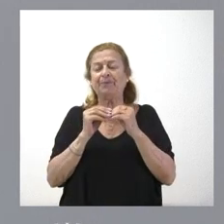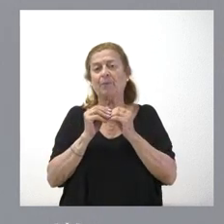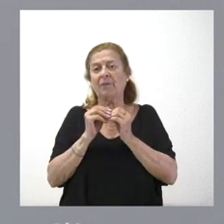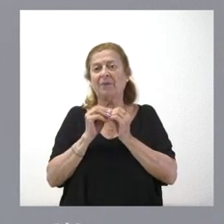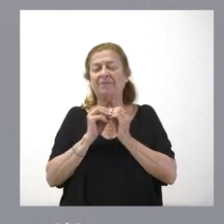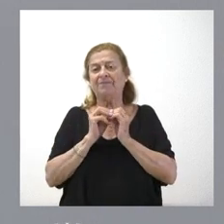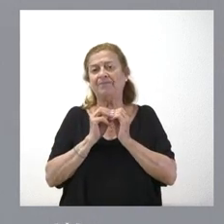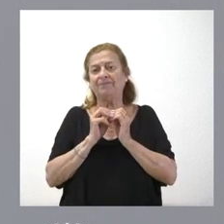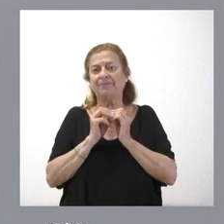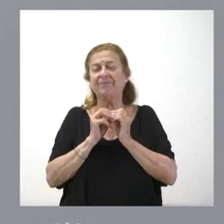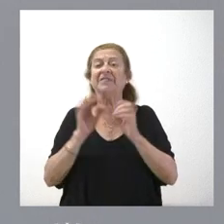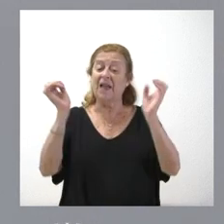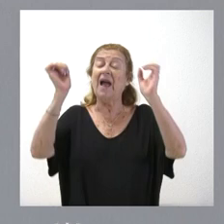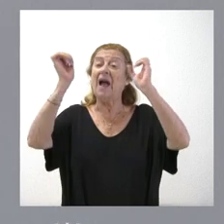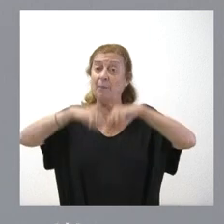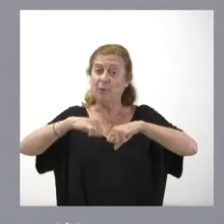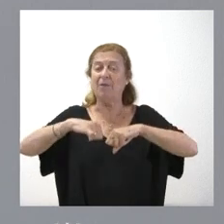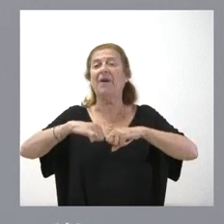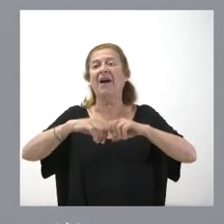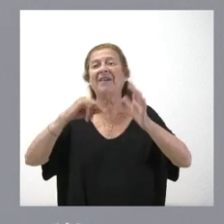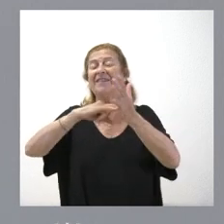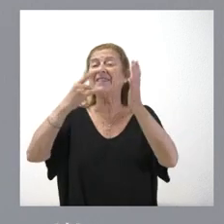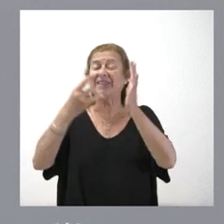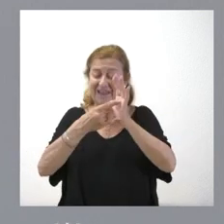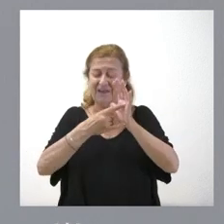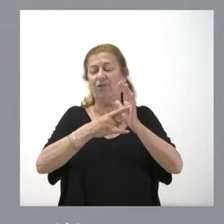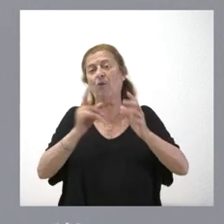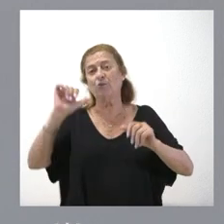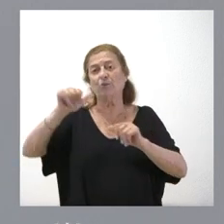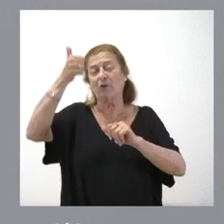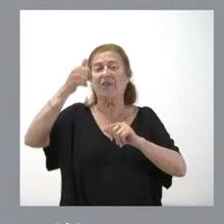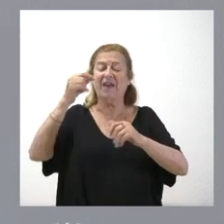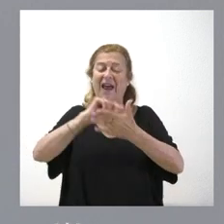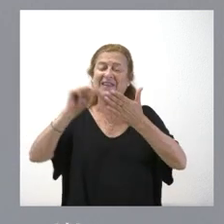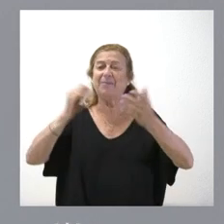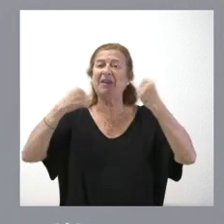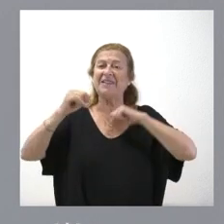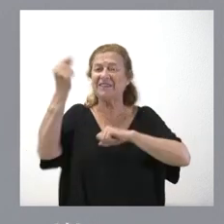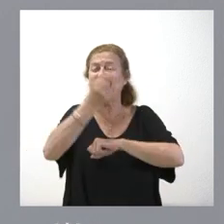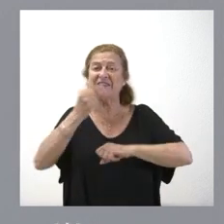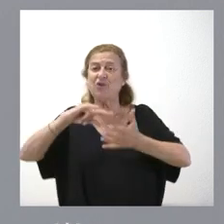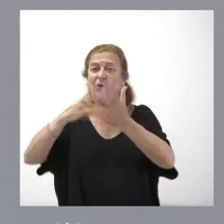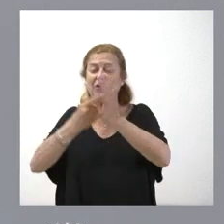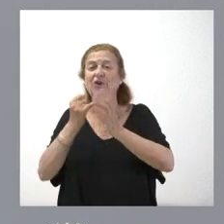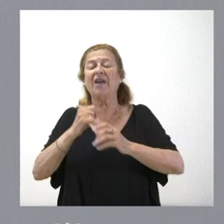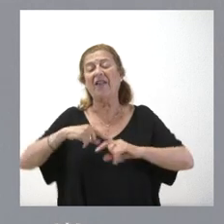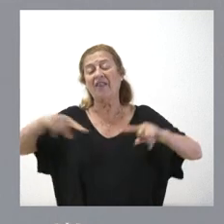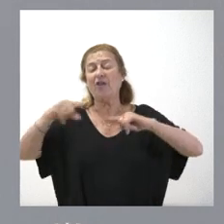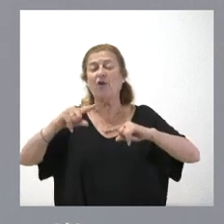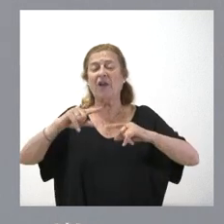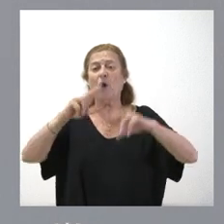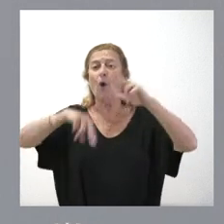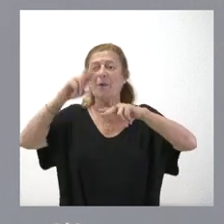usuarios se aprueba El currículo de técnico superior de artes plásticas y diseño de proyectos y dirección de obras y decoración